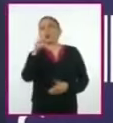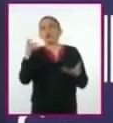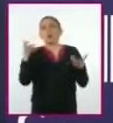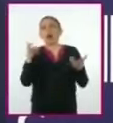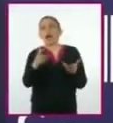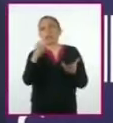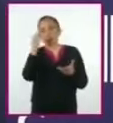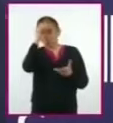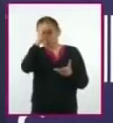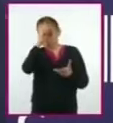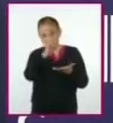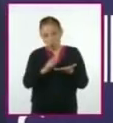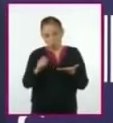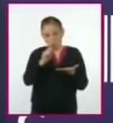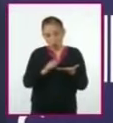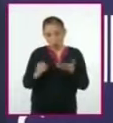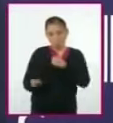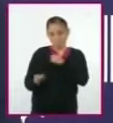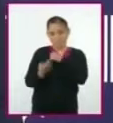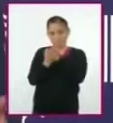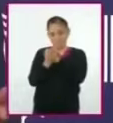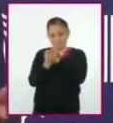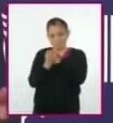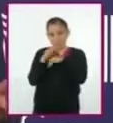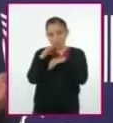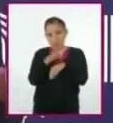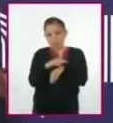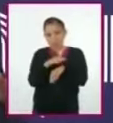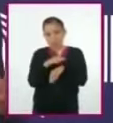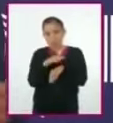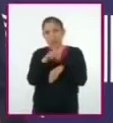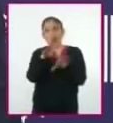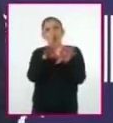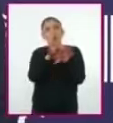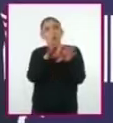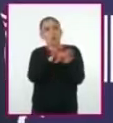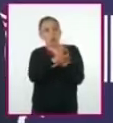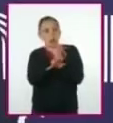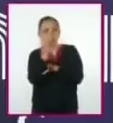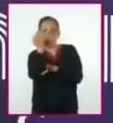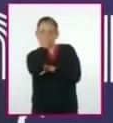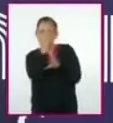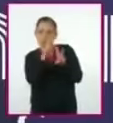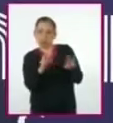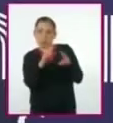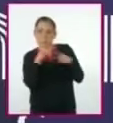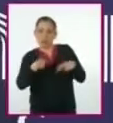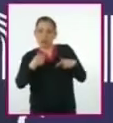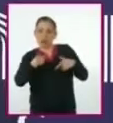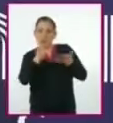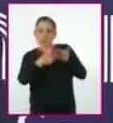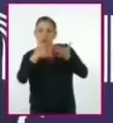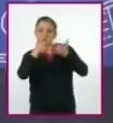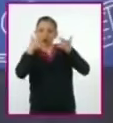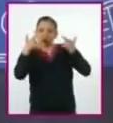un comentario de reforzamiento sobre cómo podemos analizar los personajes